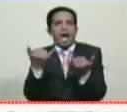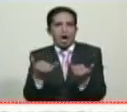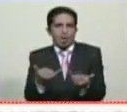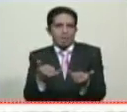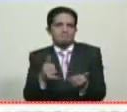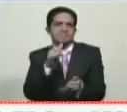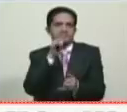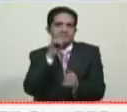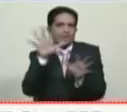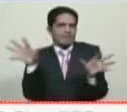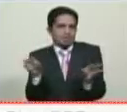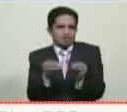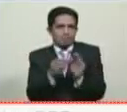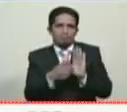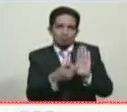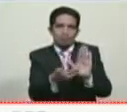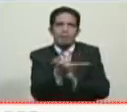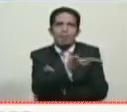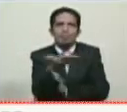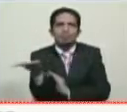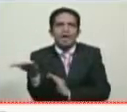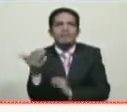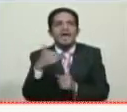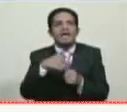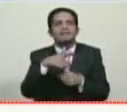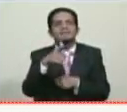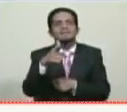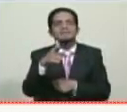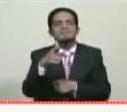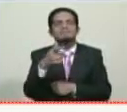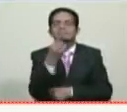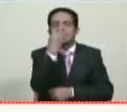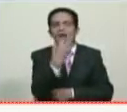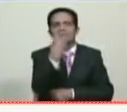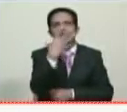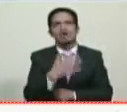información que manejamos desde la sala de prensa Simón Bolívar en el Palacio de Miraflores.